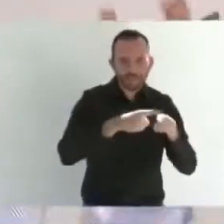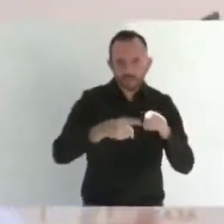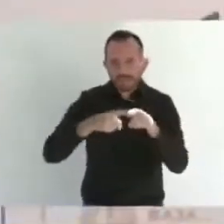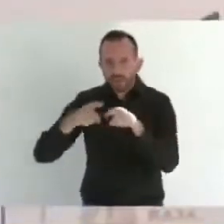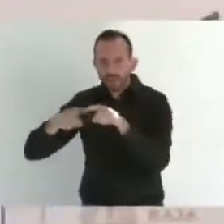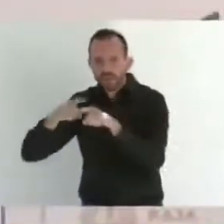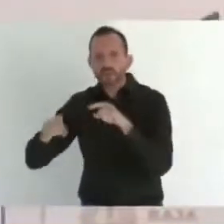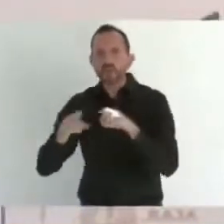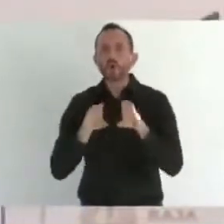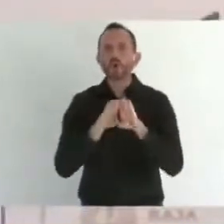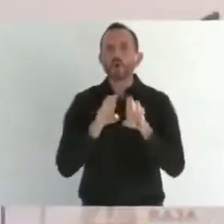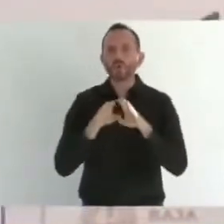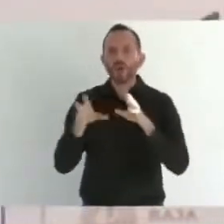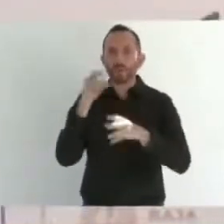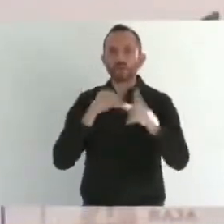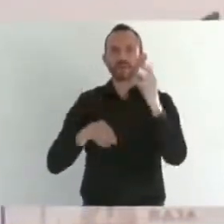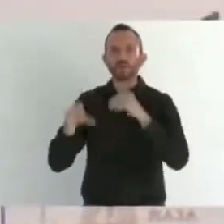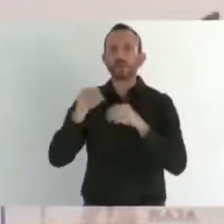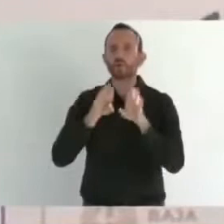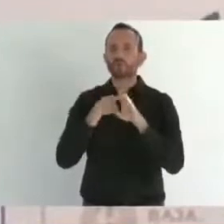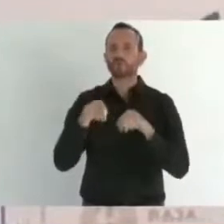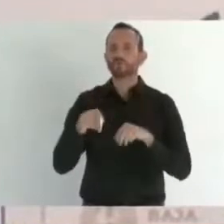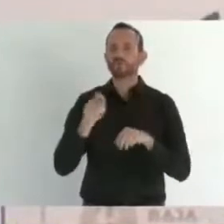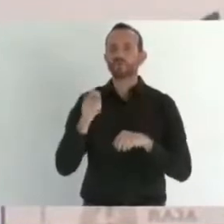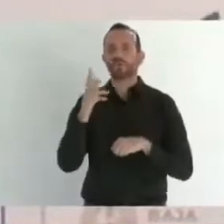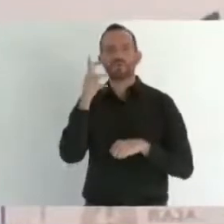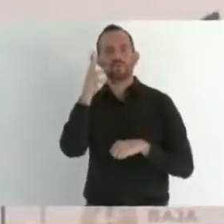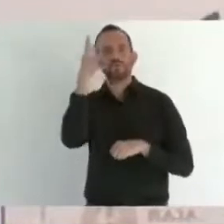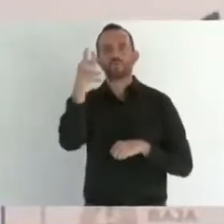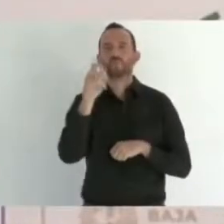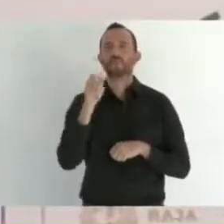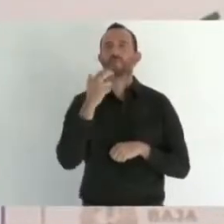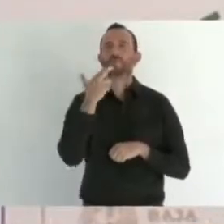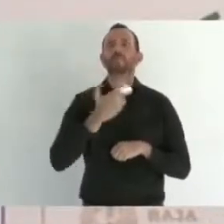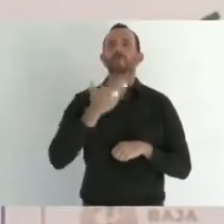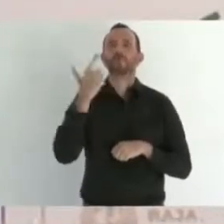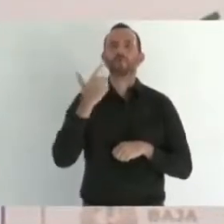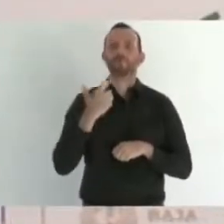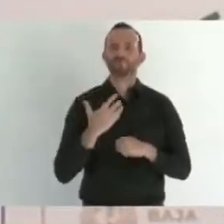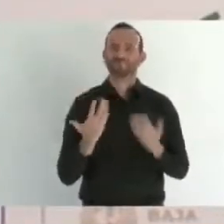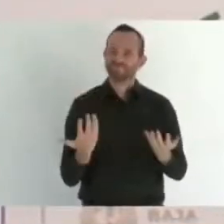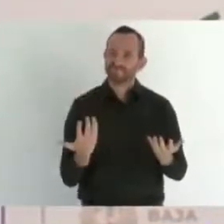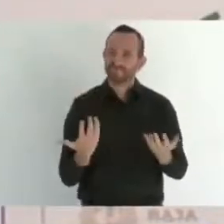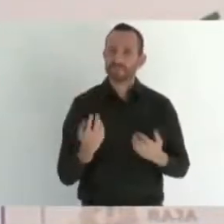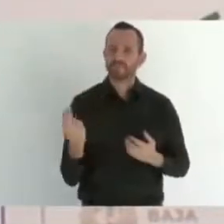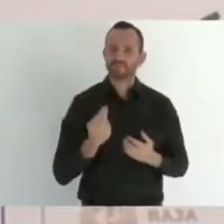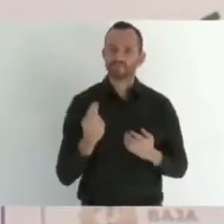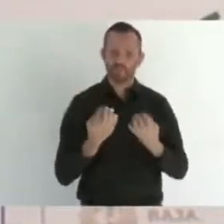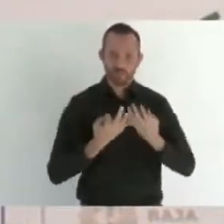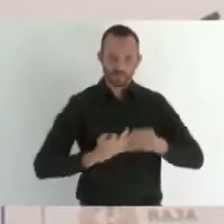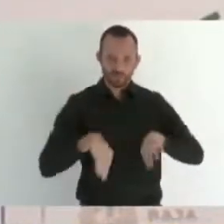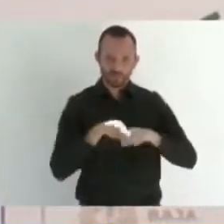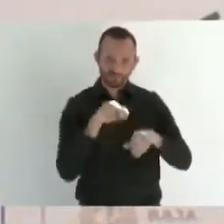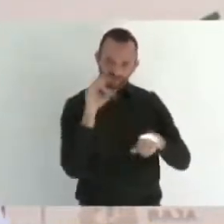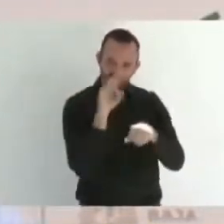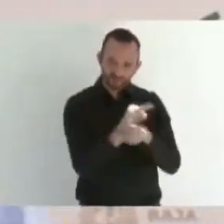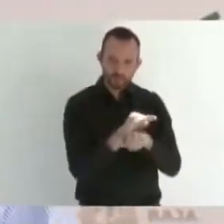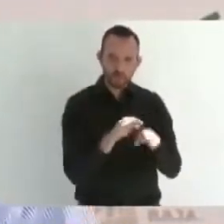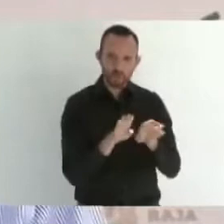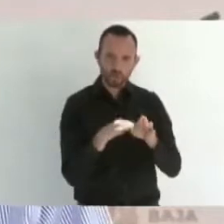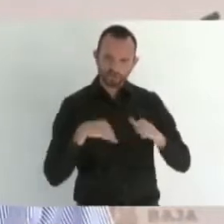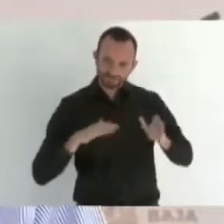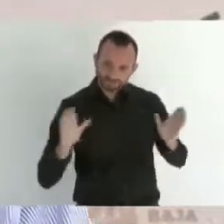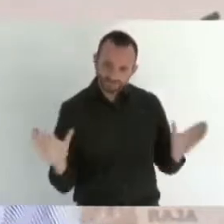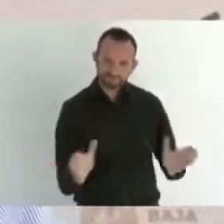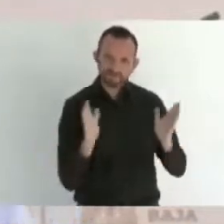tienen mucho futuro y hay que optar por el estudio porque eso es lo que nos hace libres